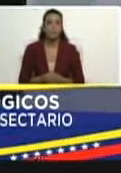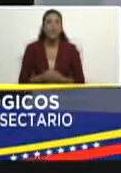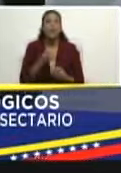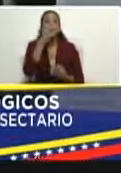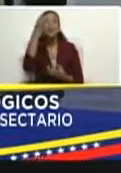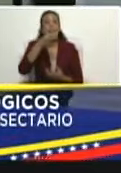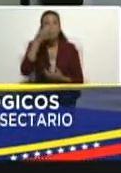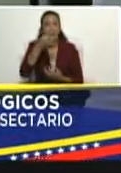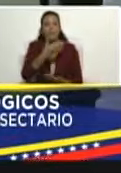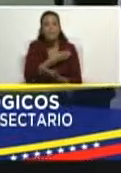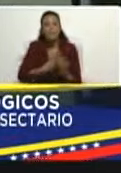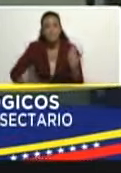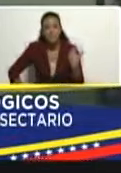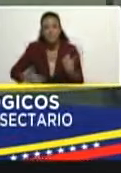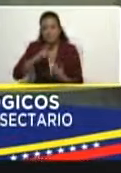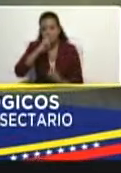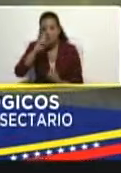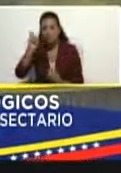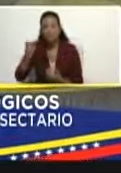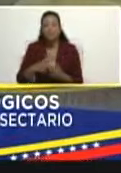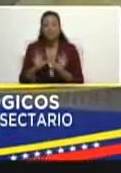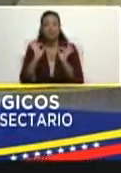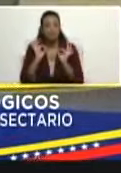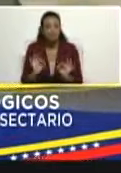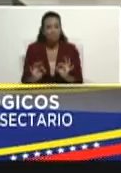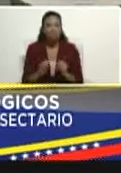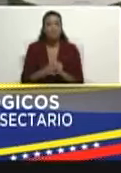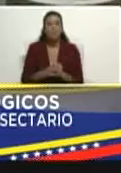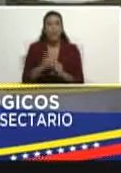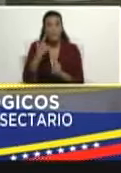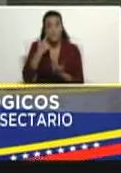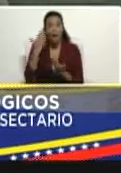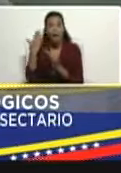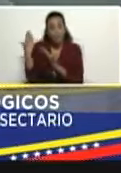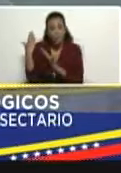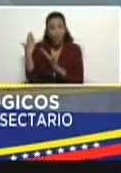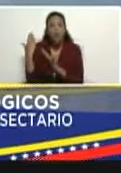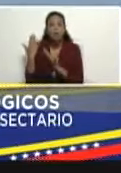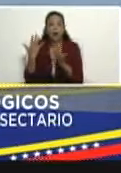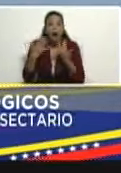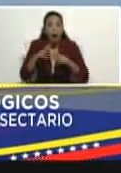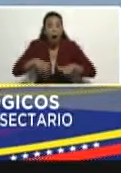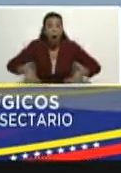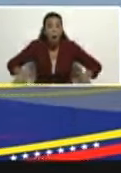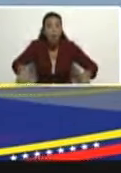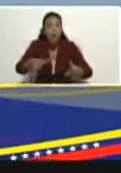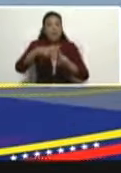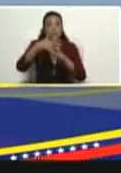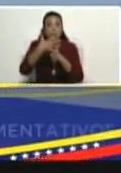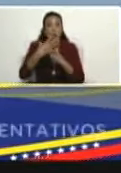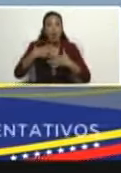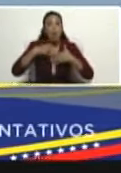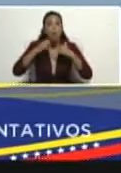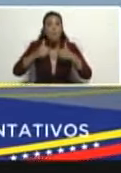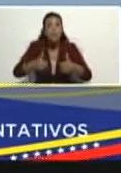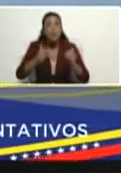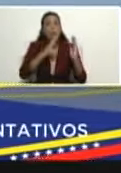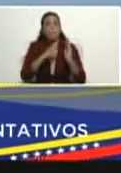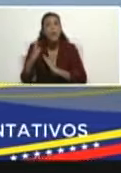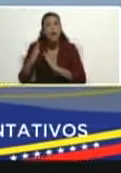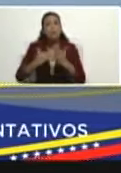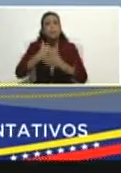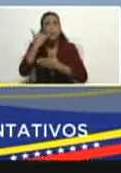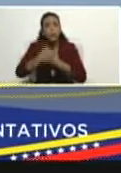tardes, presidente. Bueno, sí, en efecto, vamos a estar en condiciones actualmente de iniciar el programa